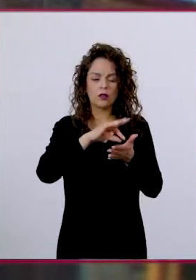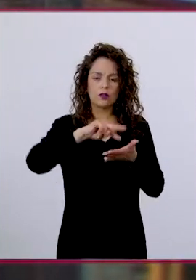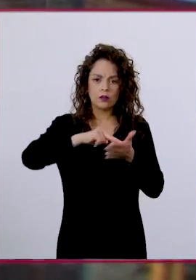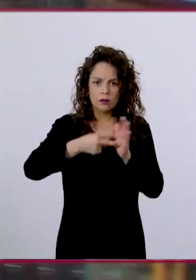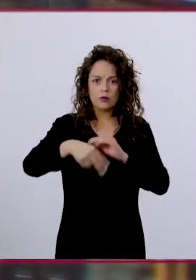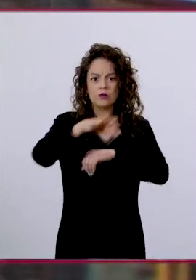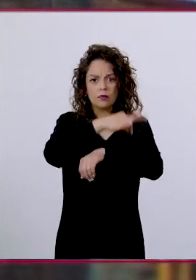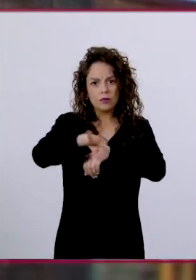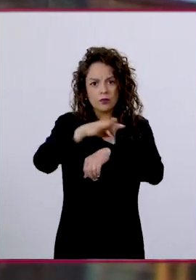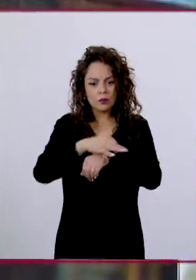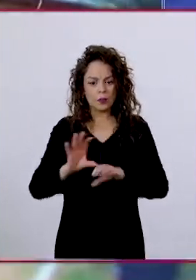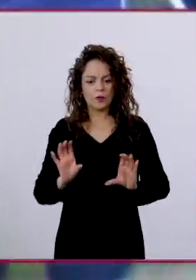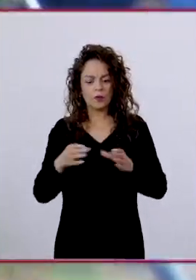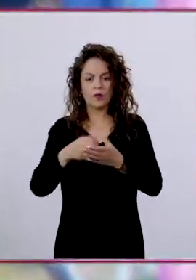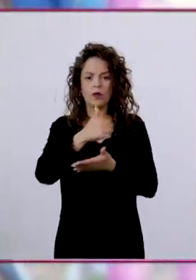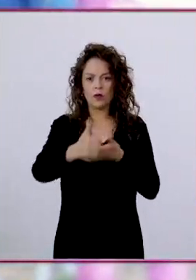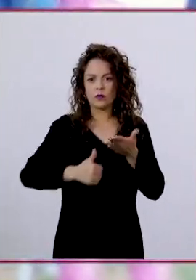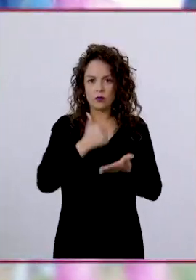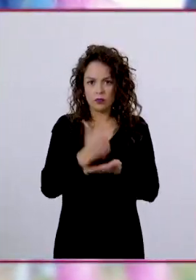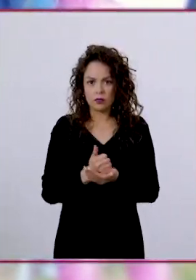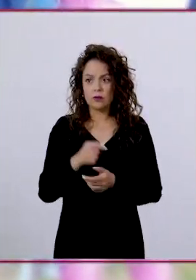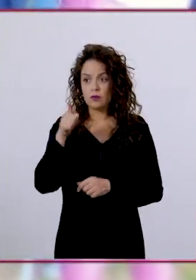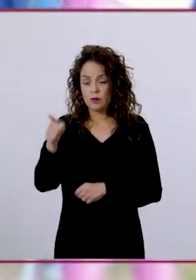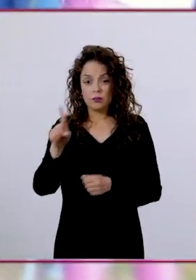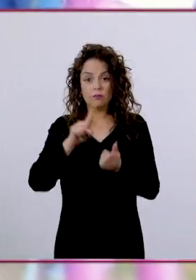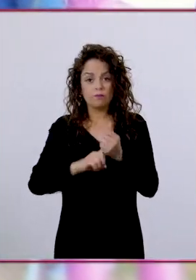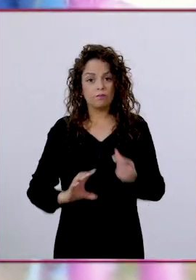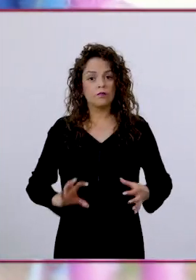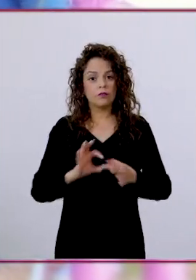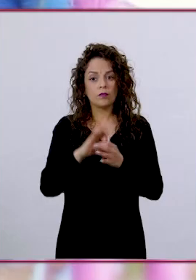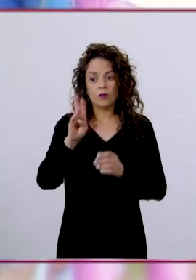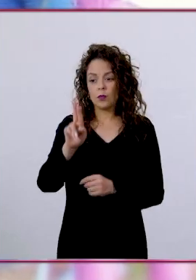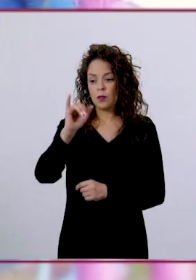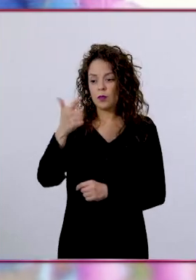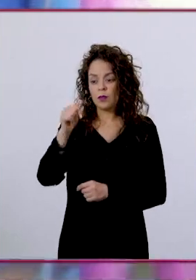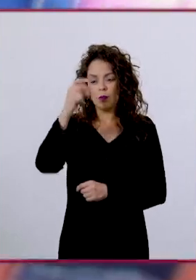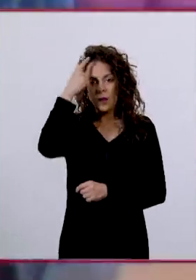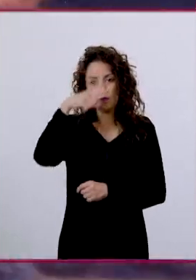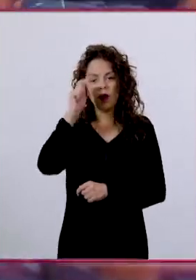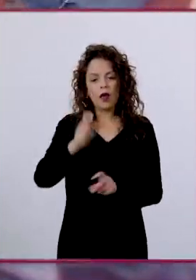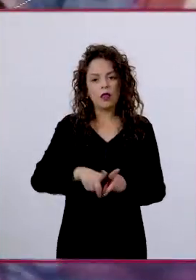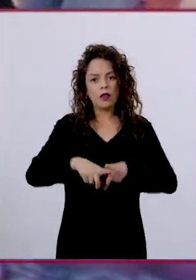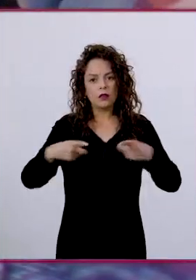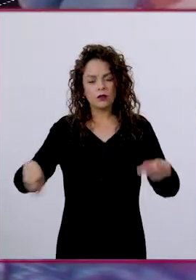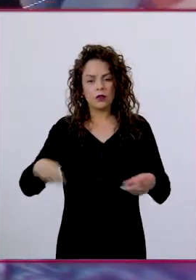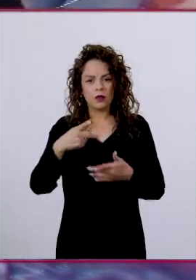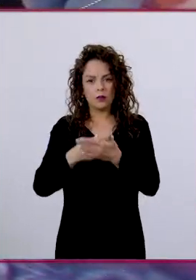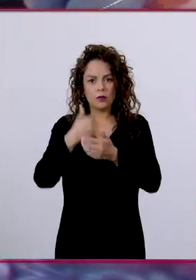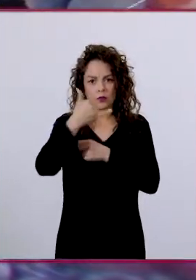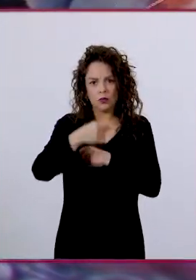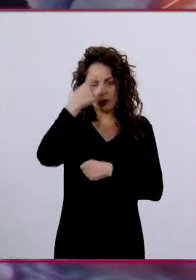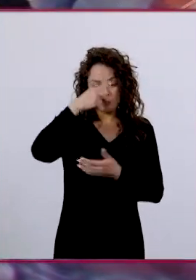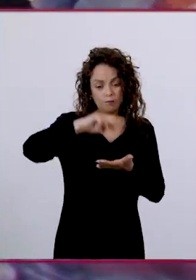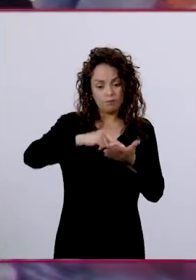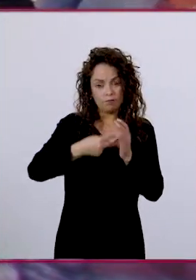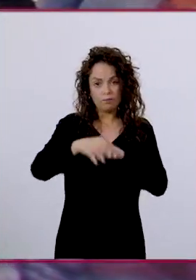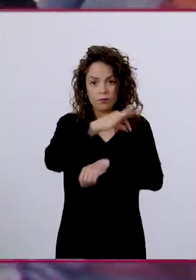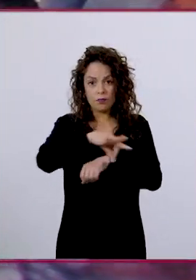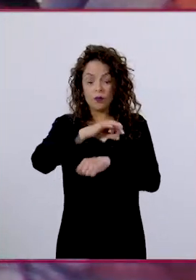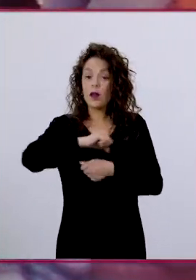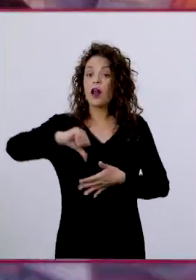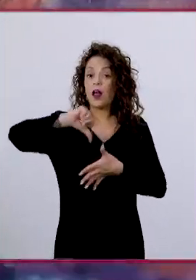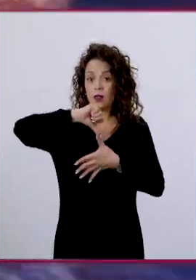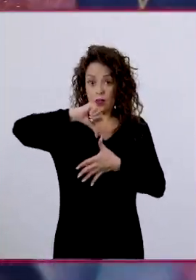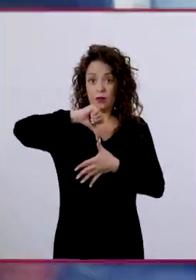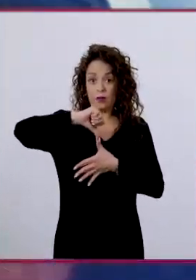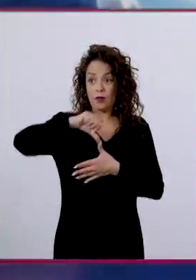Es integrante de la Brigada Académica Interdisciplinaria para Desarrollo de Proyectos de Arquitectura en Latinoamérica.